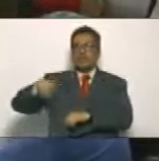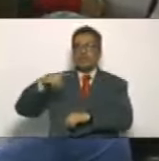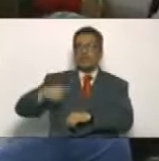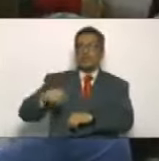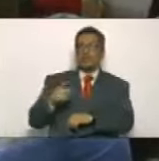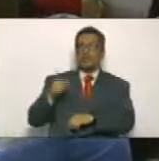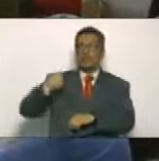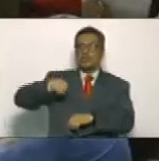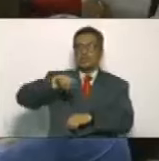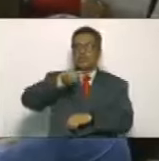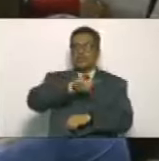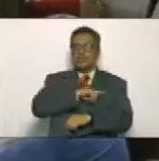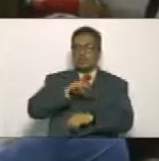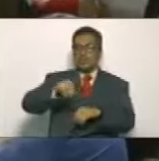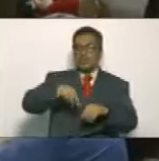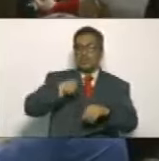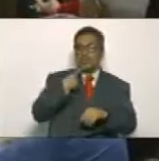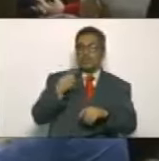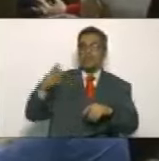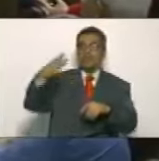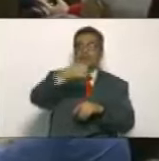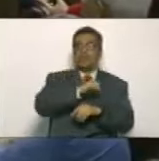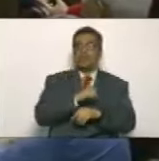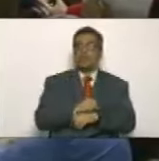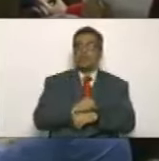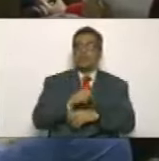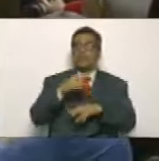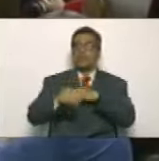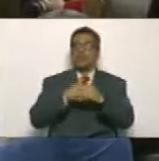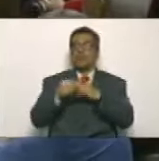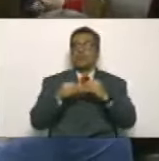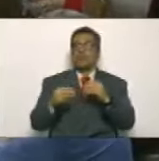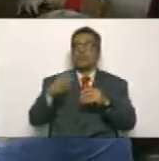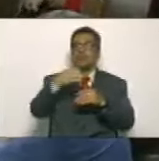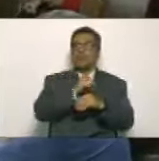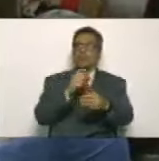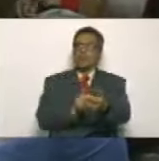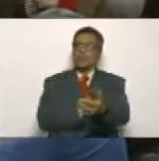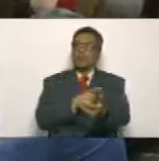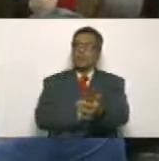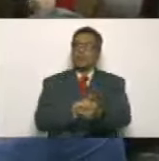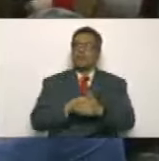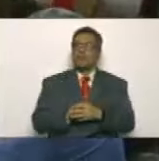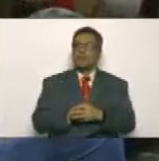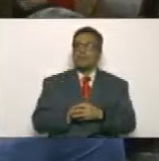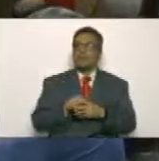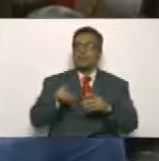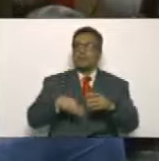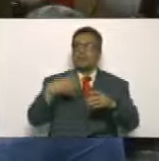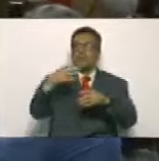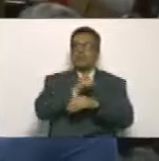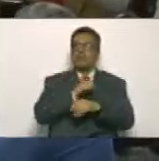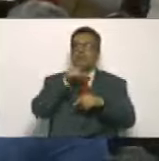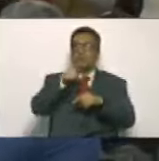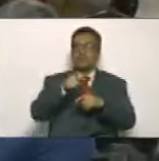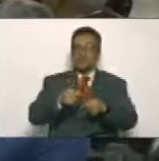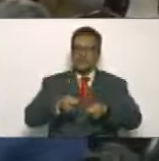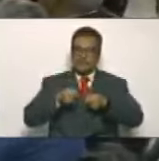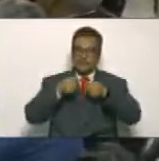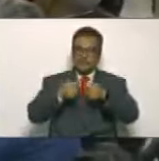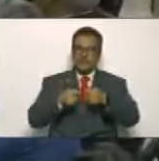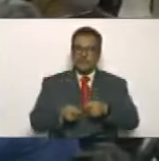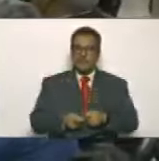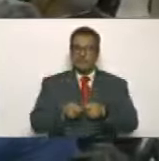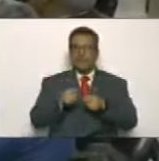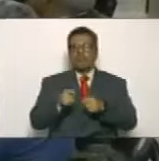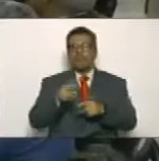Y nosotros pudimos lograrlo. Pero ¿cómo lo logramos, hermano? Lo logramos con esa perseverancia,